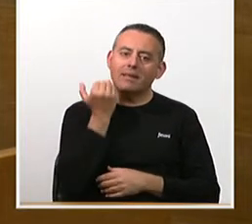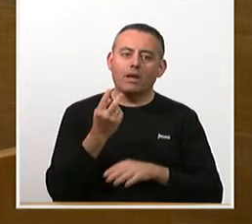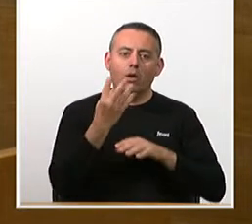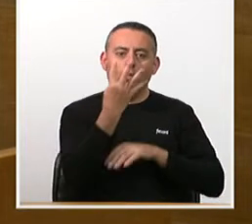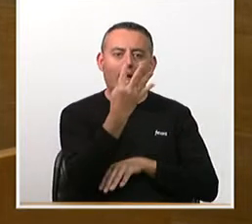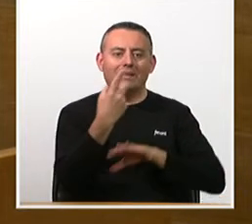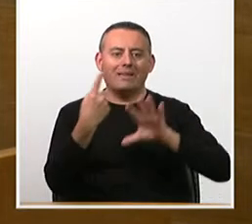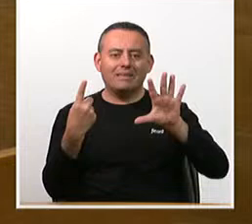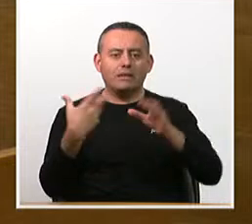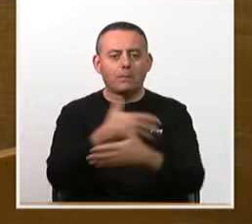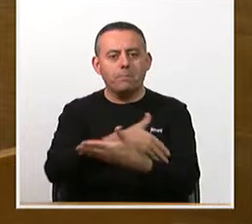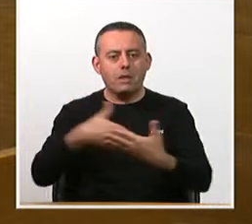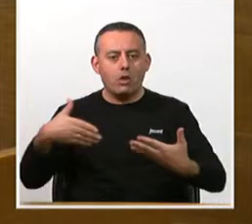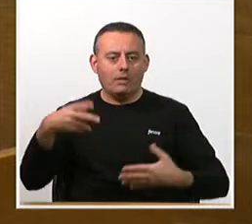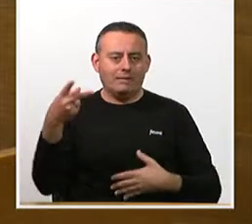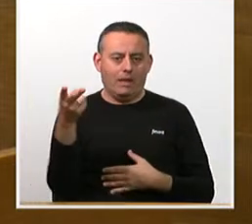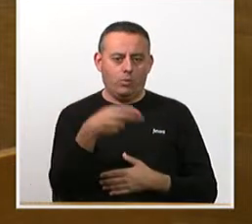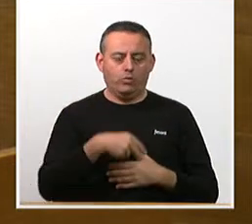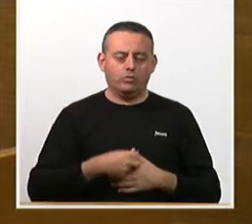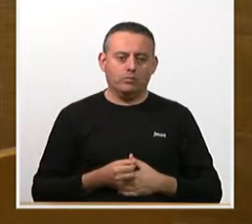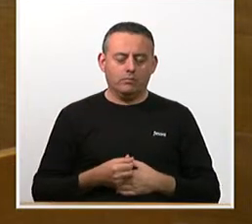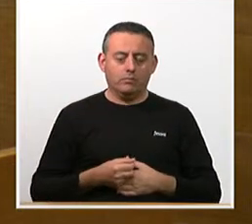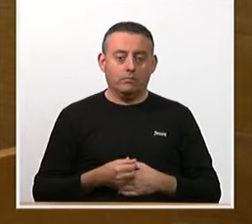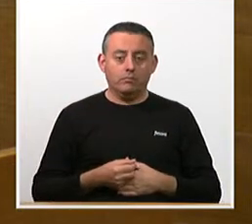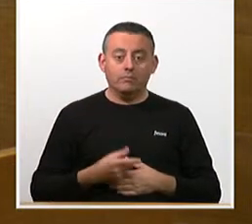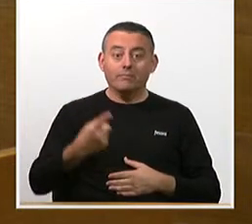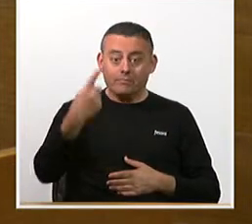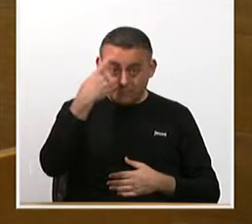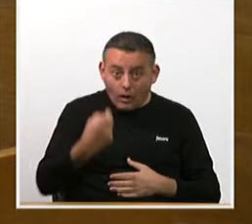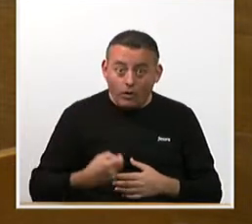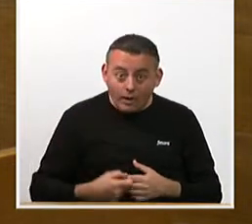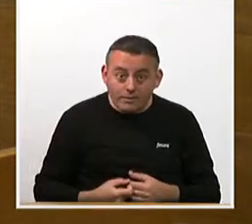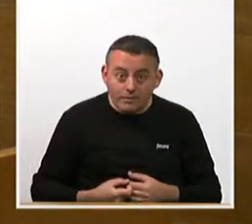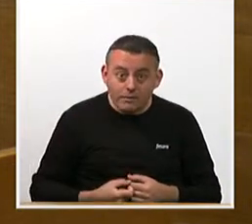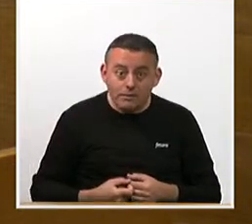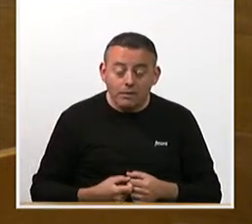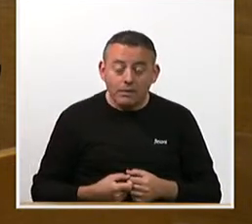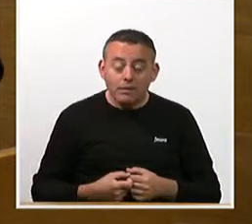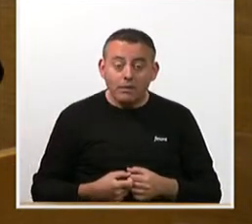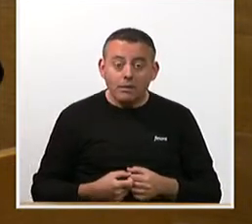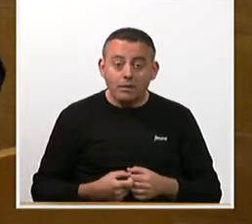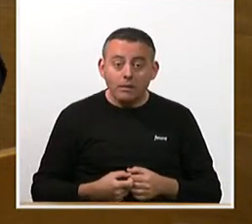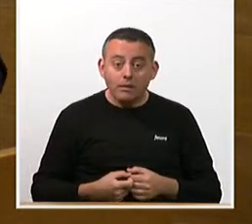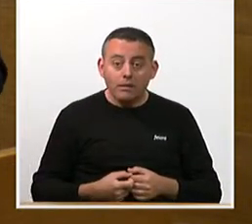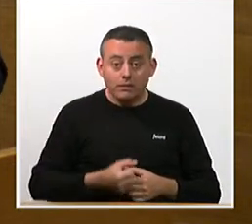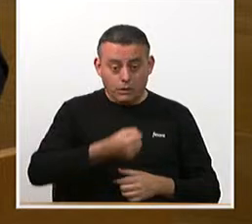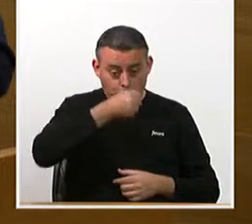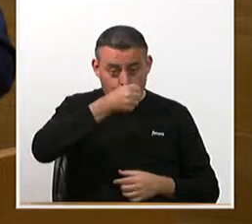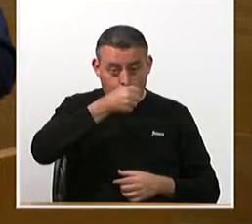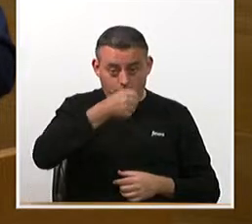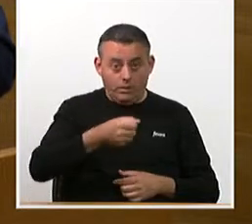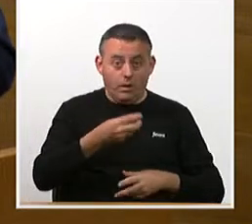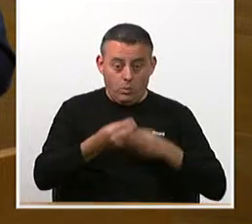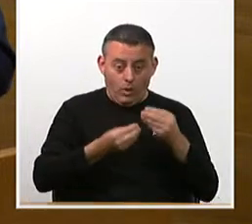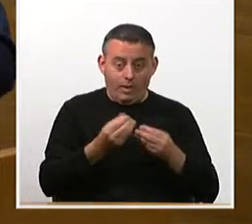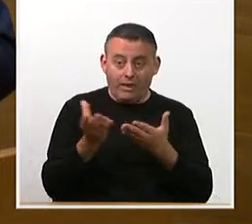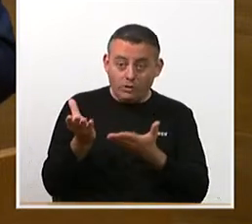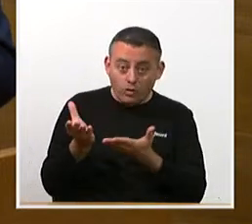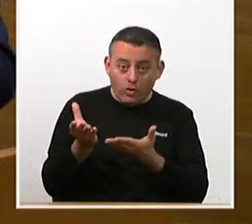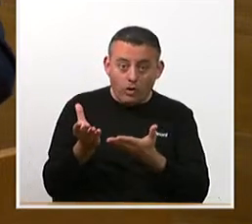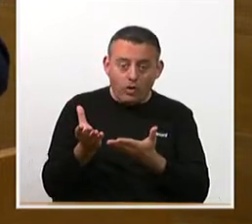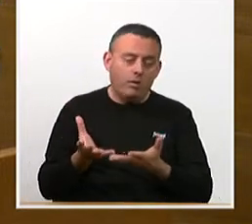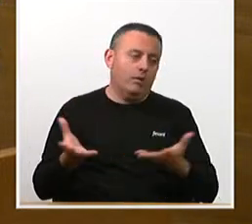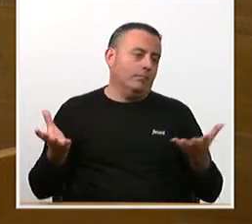euros se lo Creen ustedes se lo Creen ustedes que que el partido socialista hiciera eso